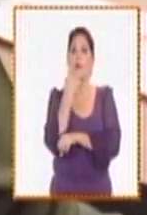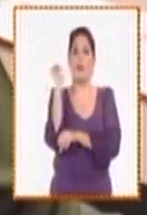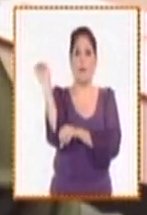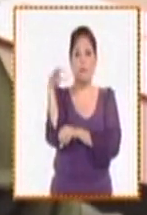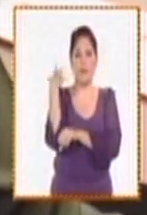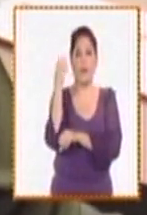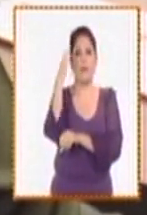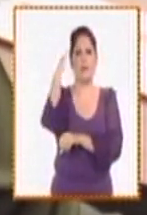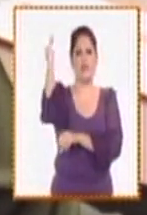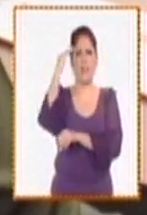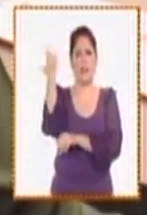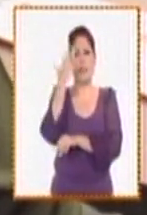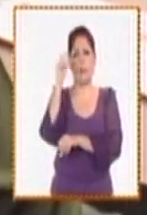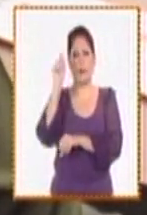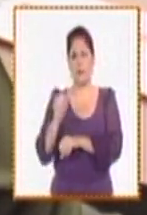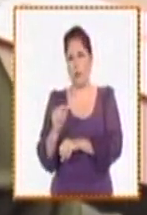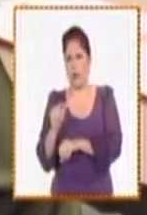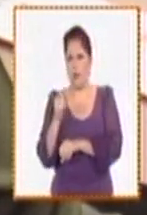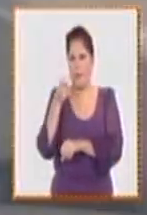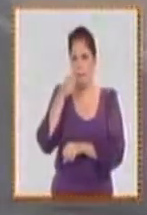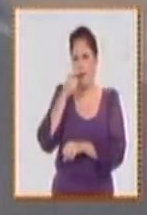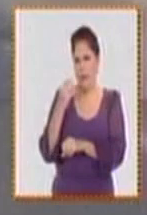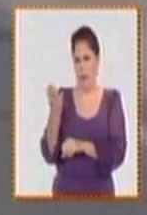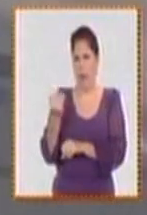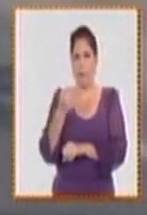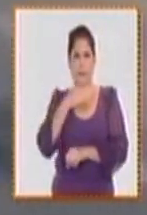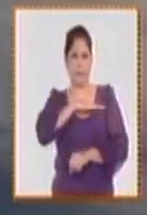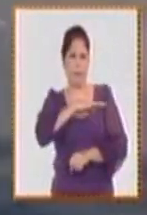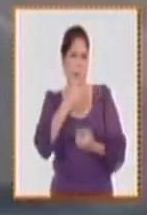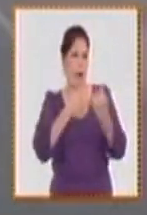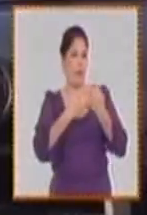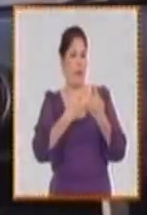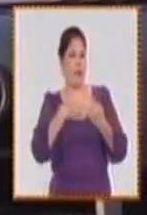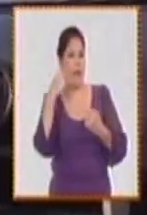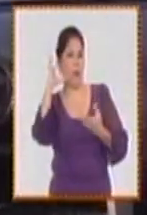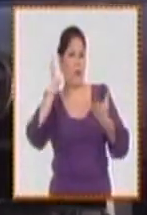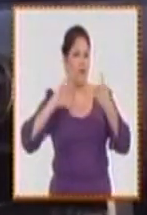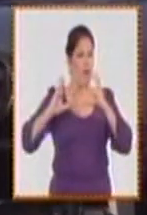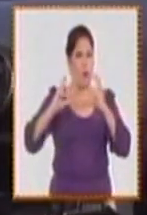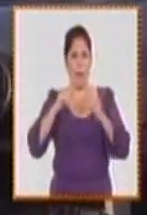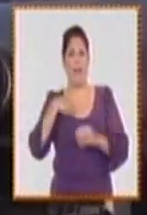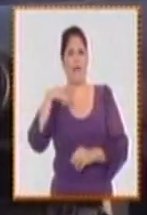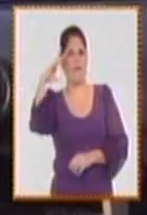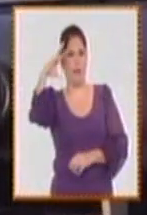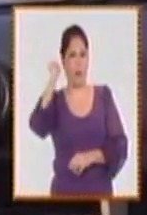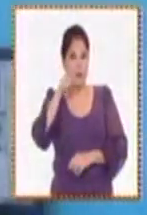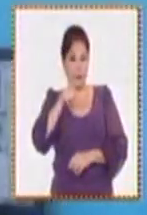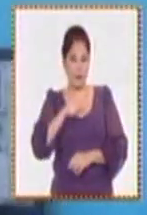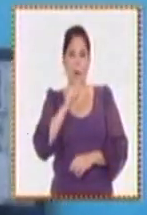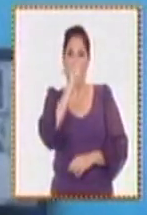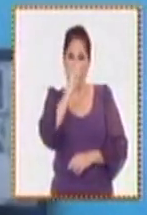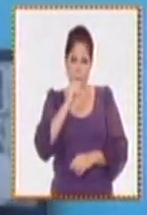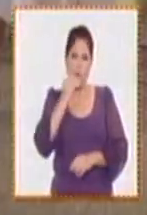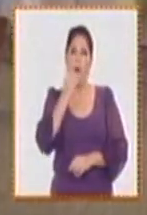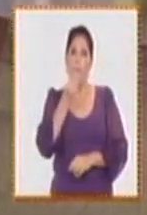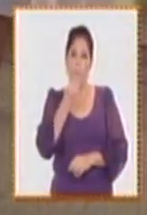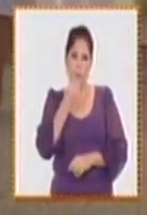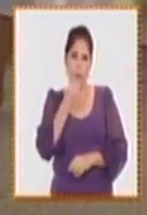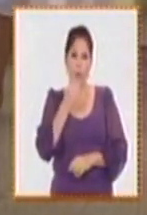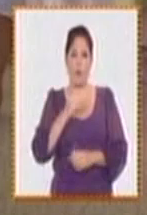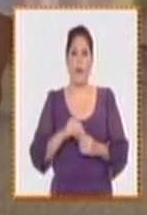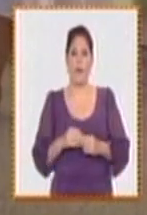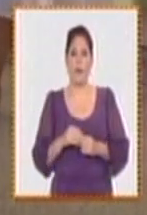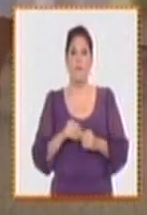acumulando experiencia en este enfrentamiento que nos permite combatir y enfrentar estos modos de operar.